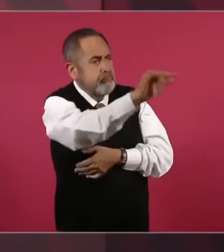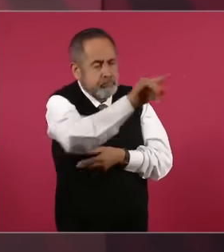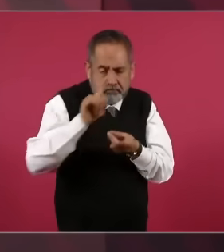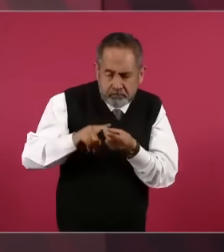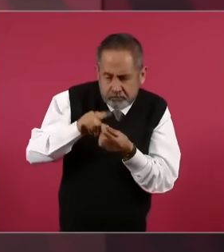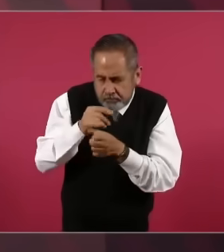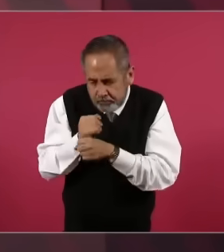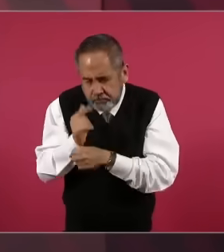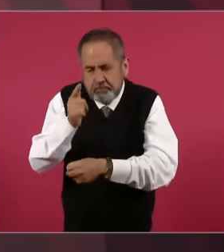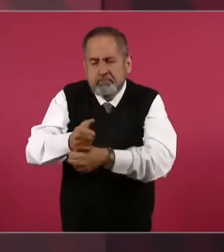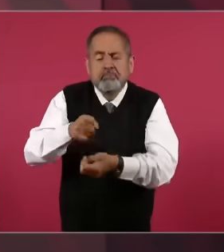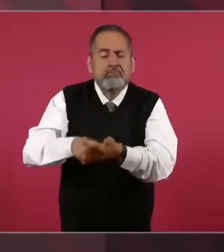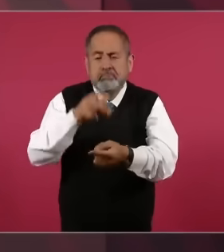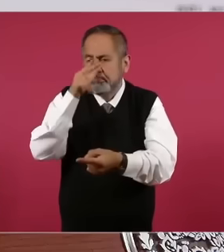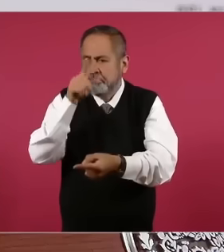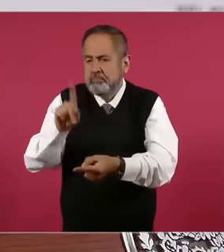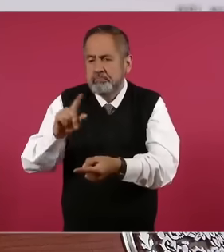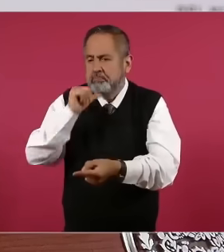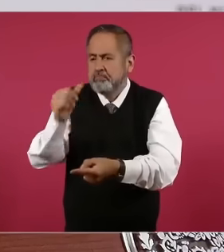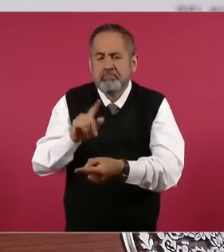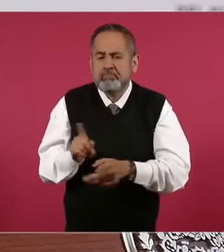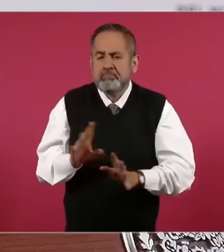la investigación que le corresponde,